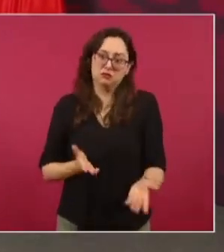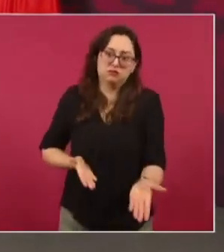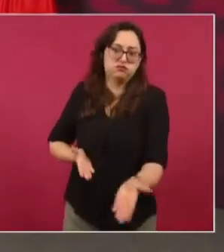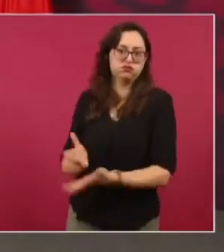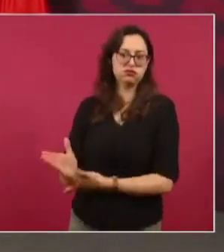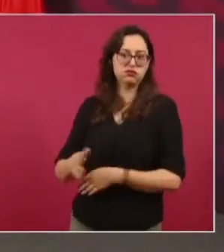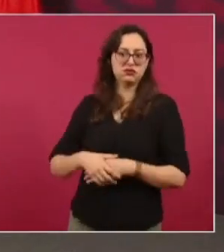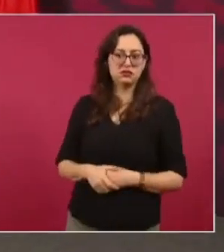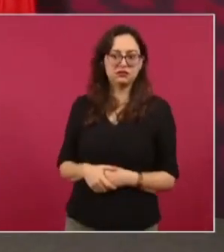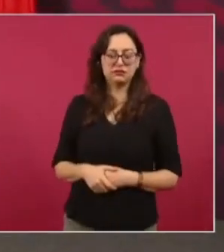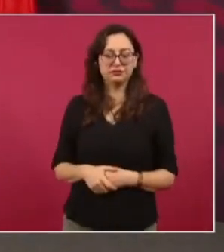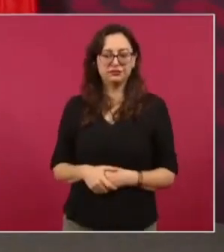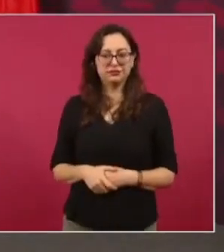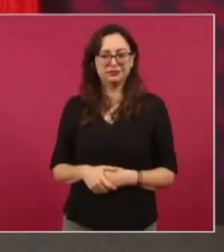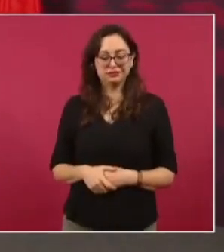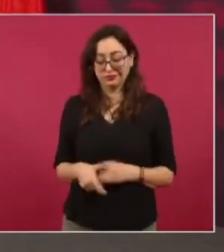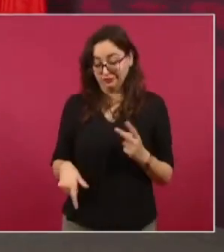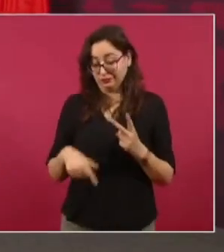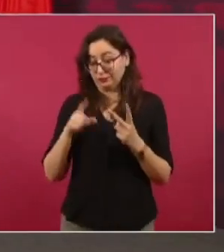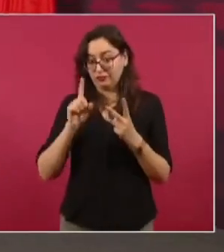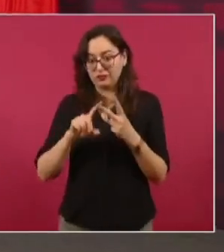como confiar en la DEA